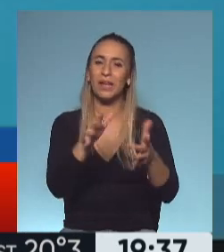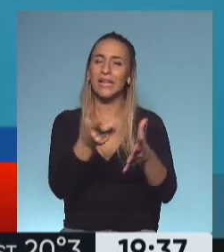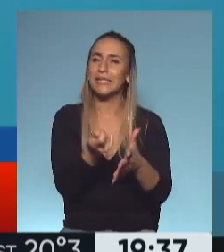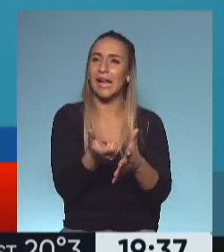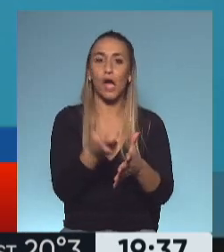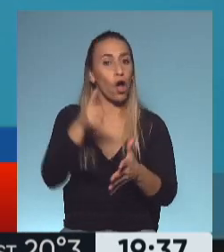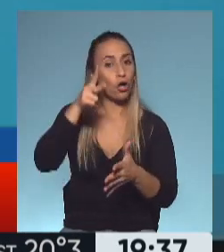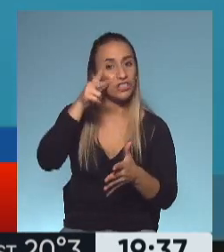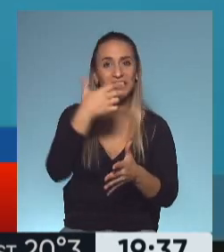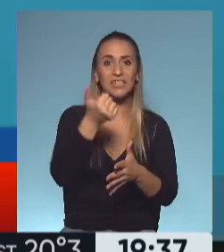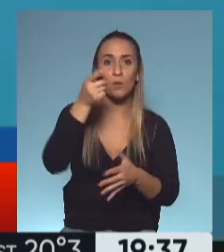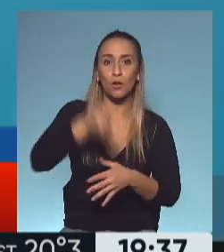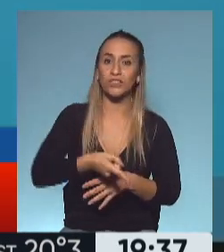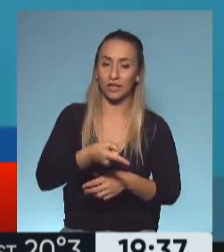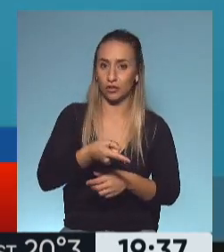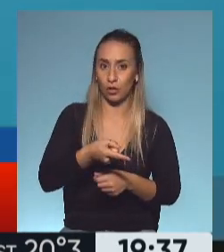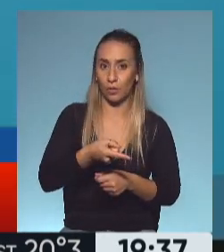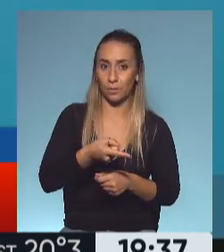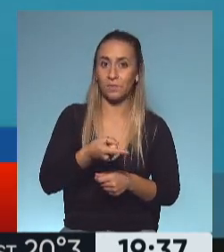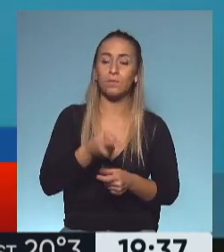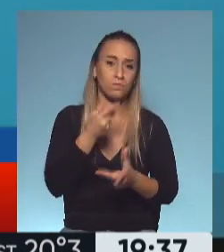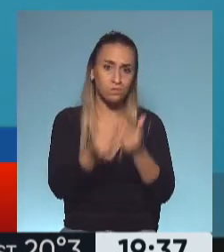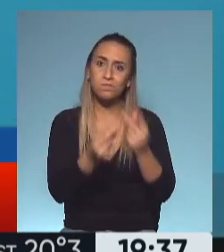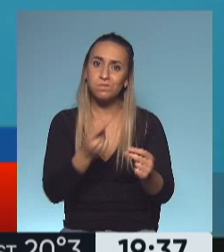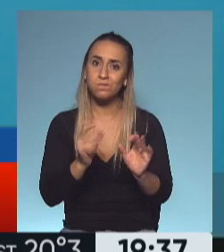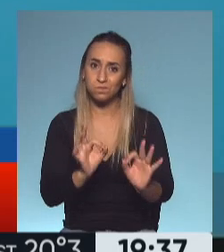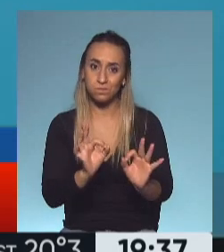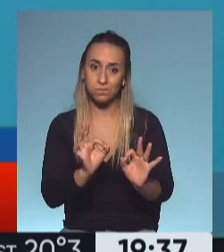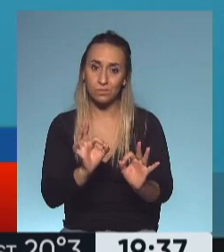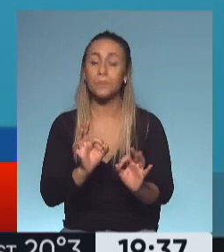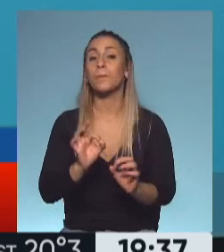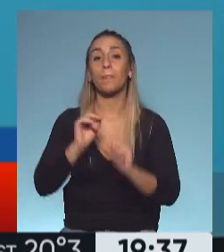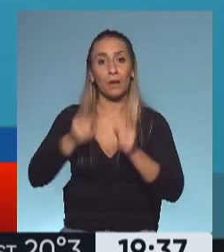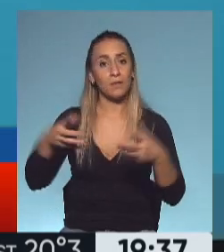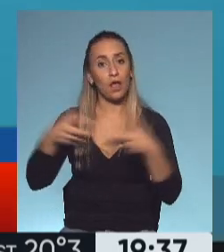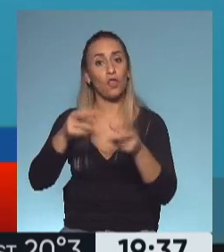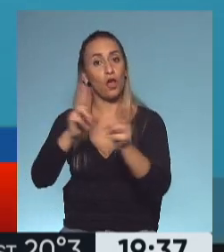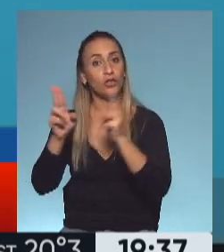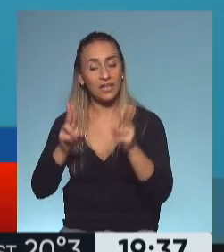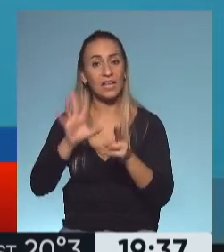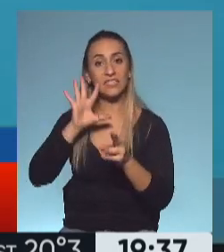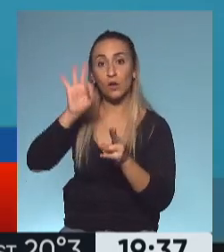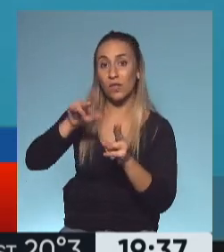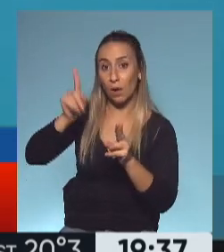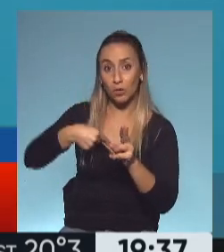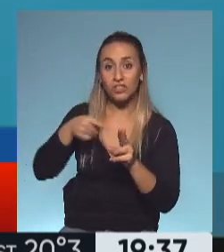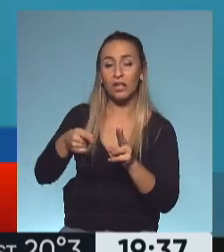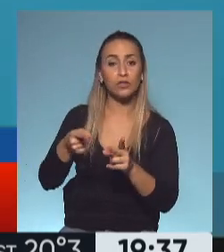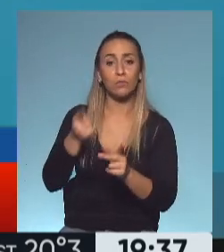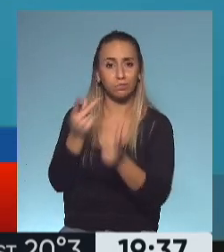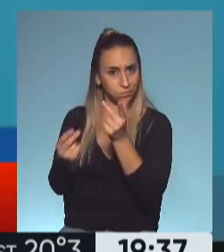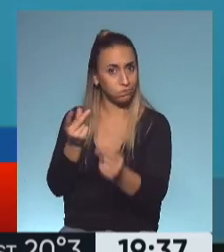el 86% de cobertura. En los docentes tenemos el 50%